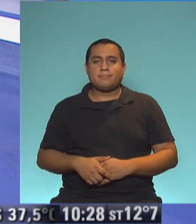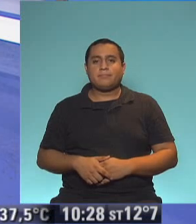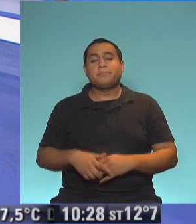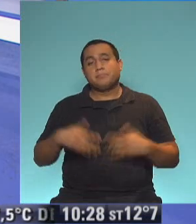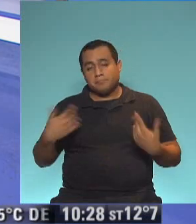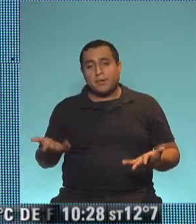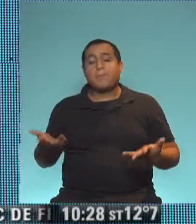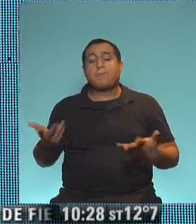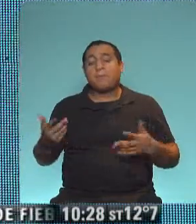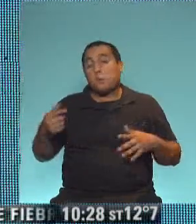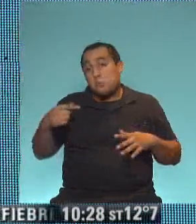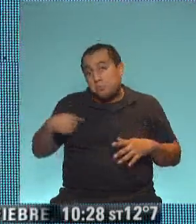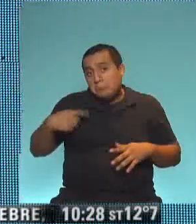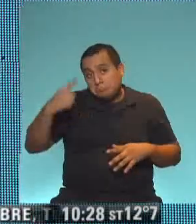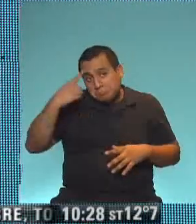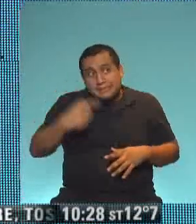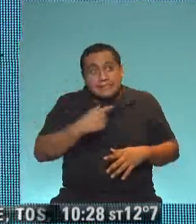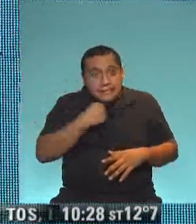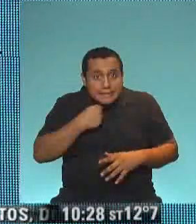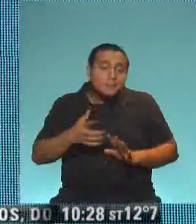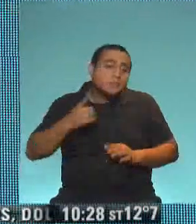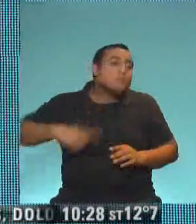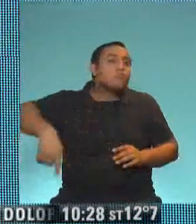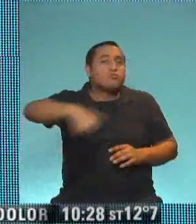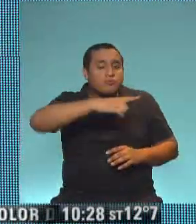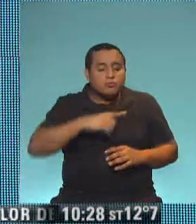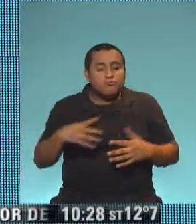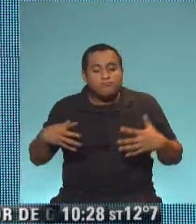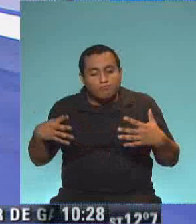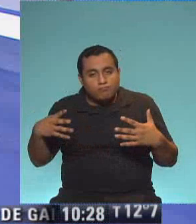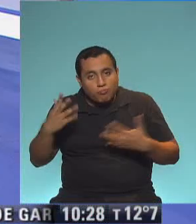Bien, ¿qué les parece si entonces nosotros jugamos?